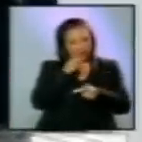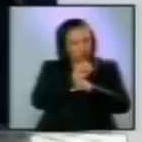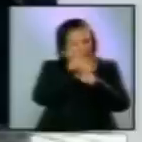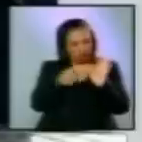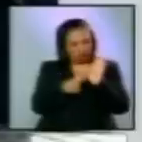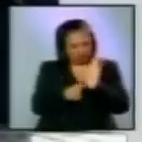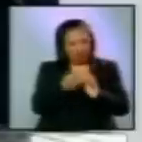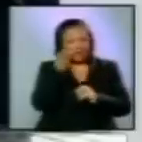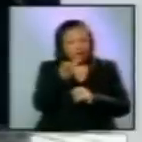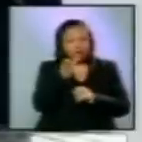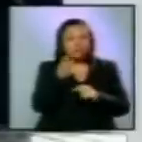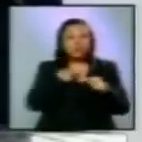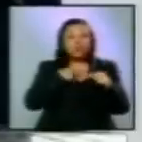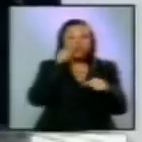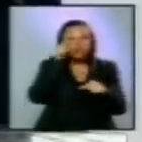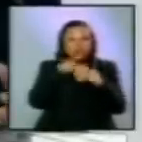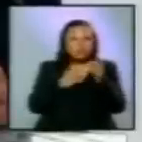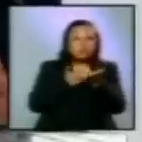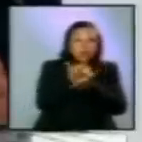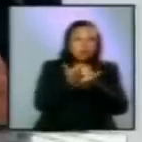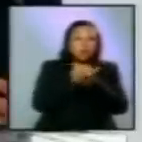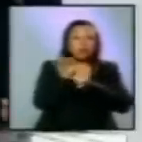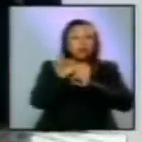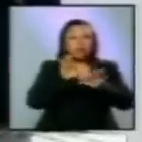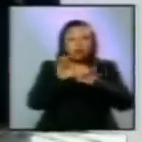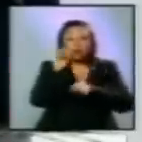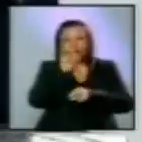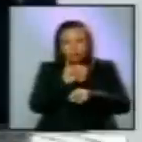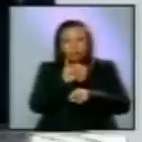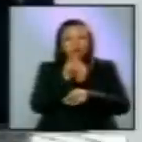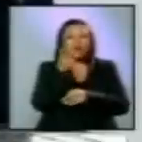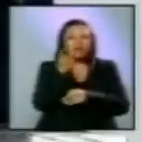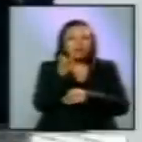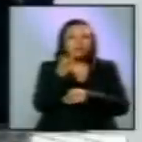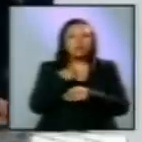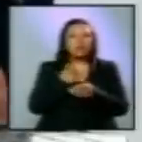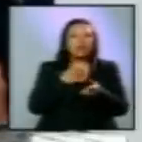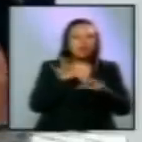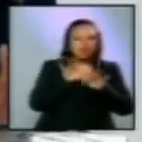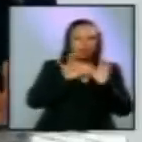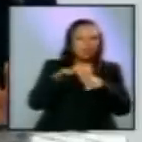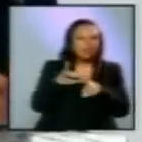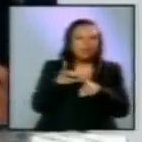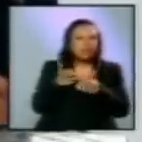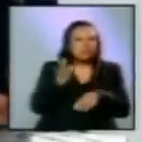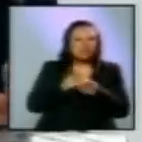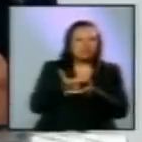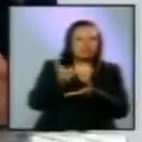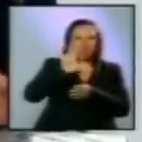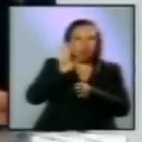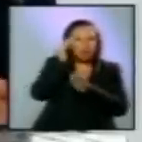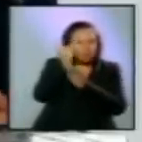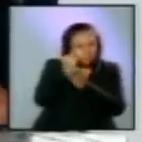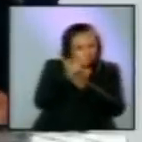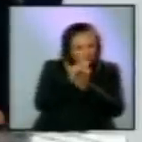las cuotas obrero-patronales para que la generación de empleo sea menos costosa y miles de jóvenes y